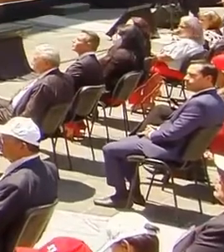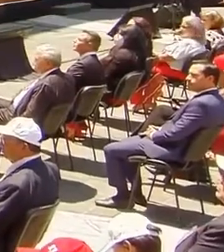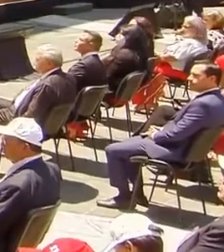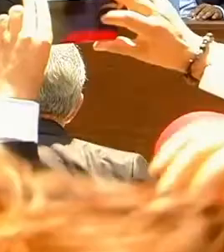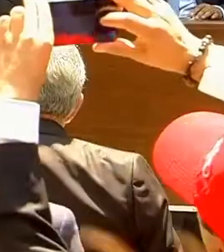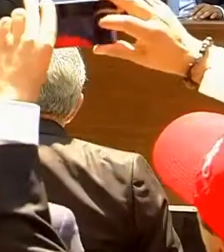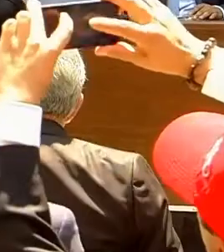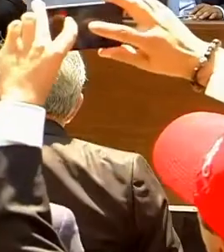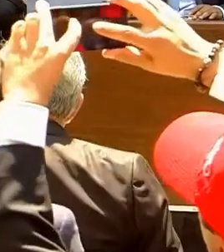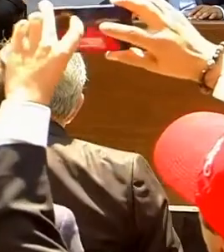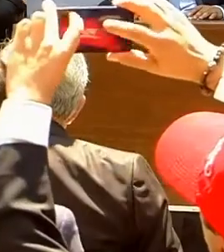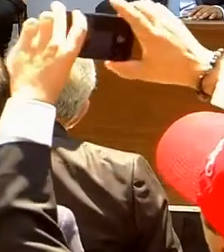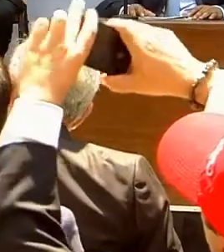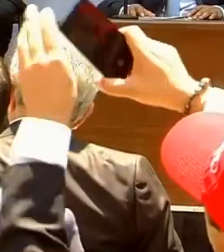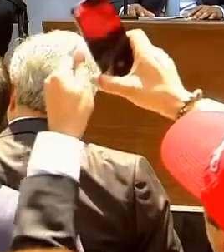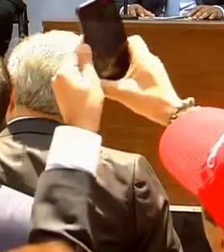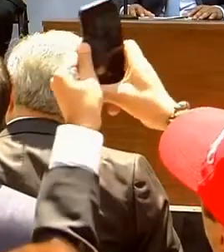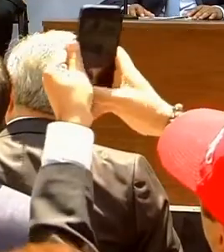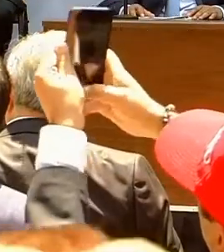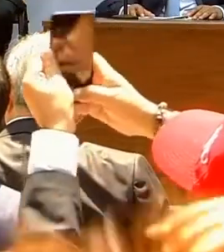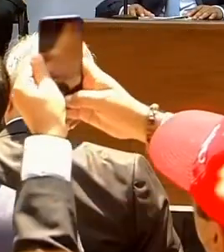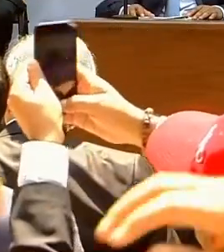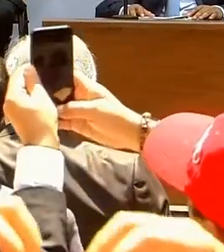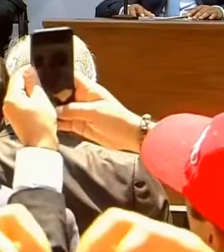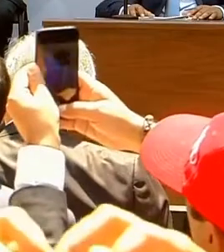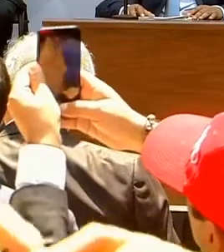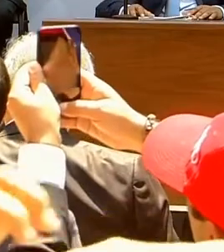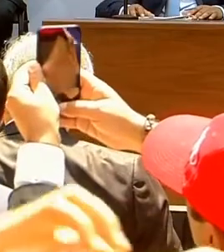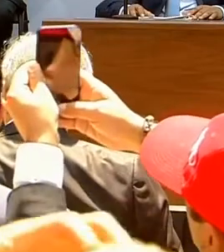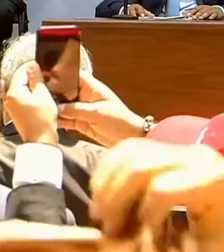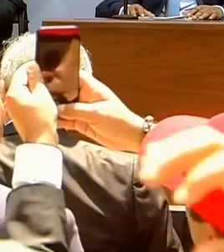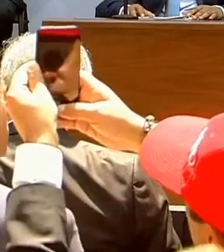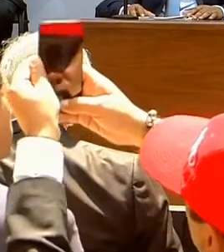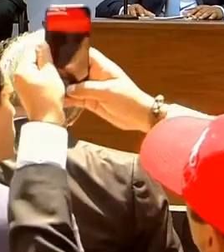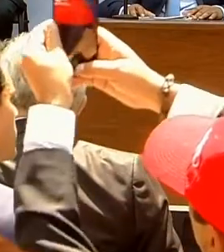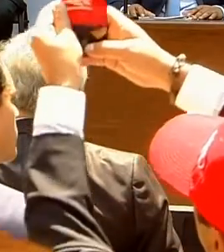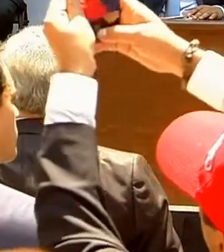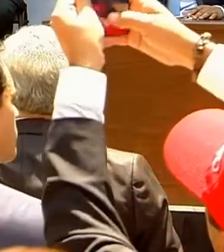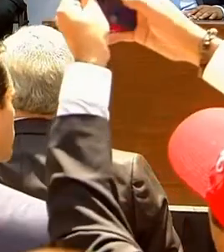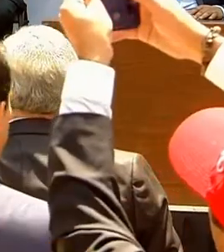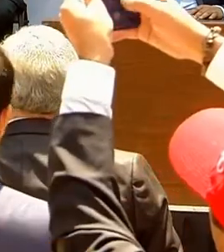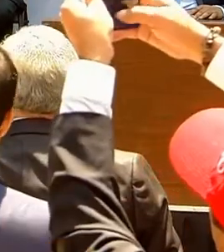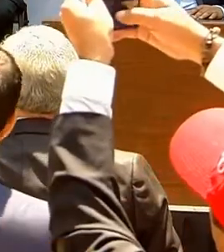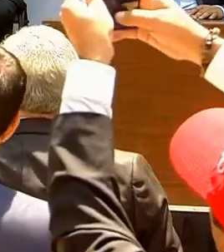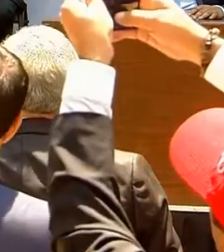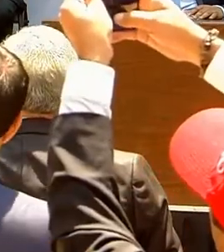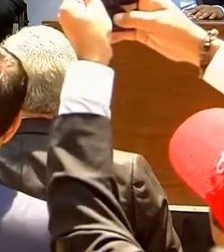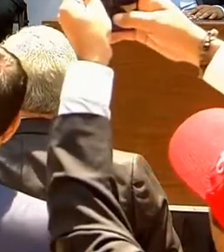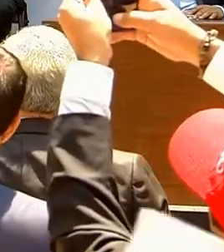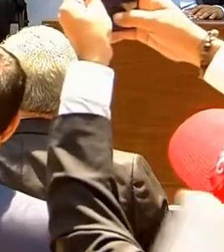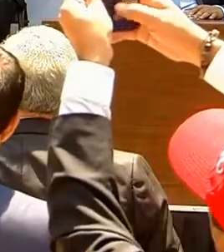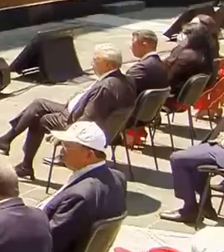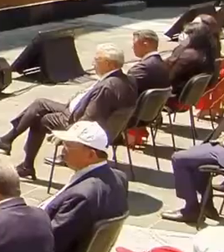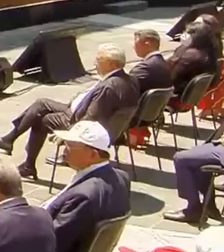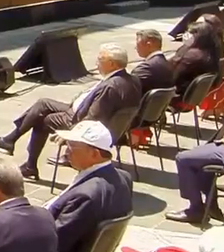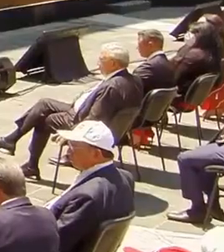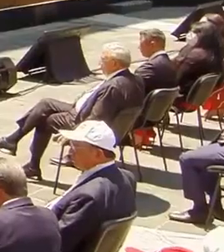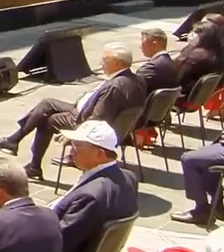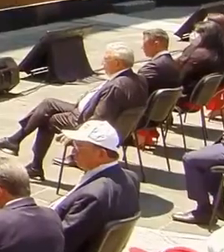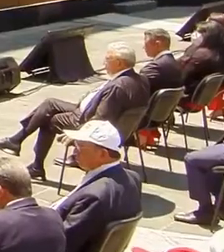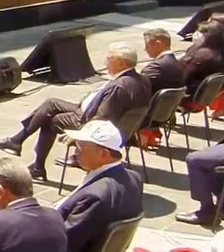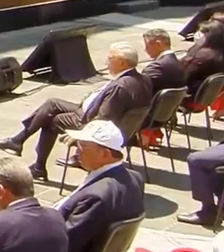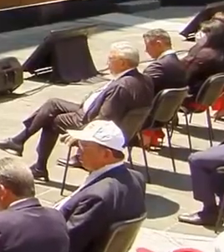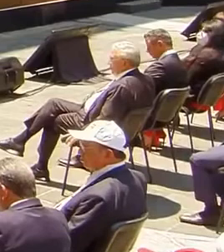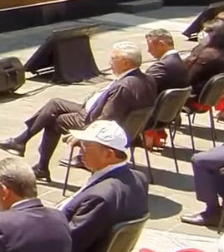reflexionar de lo que representa la política nacional de vivienda y qué es lo que representa la vivienda para todos nosotros, para